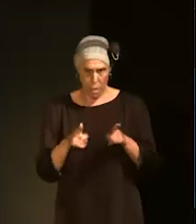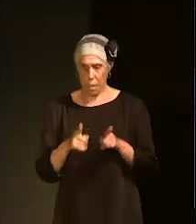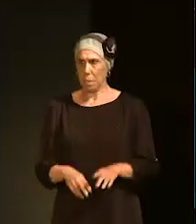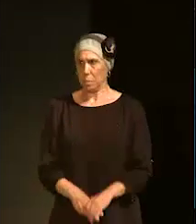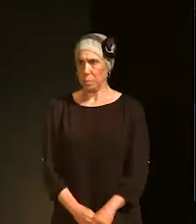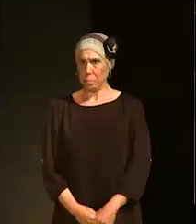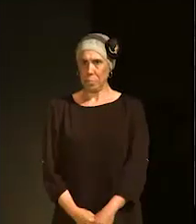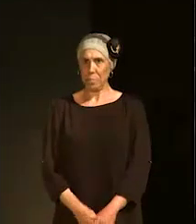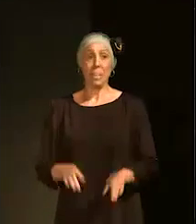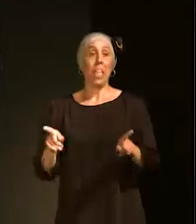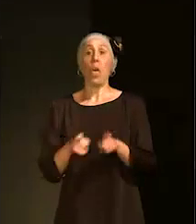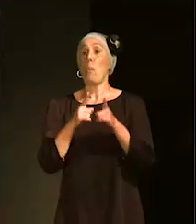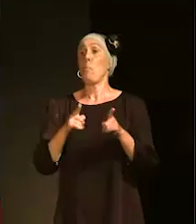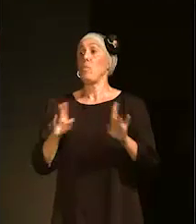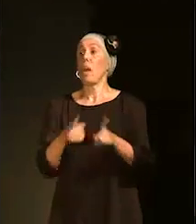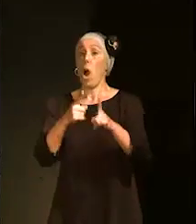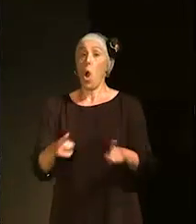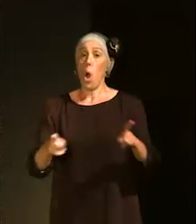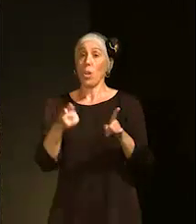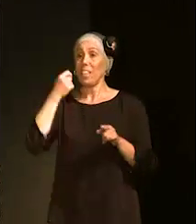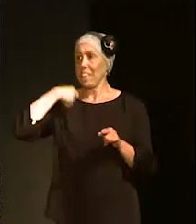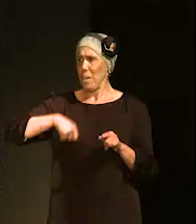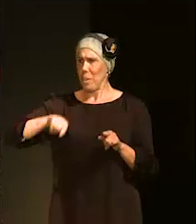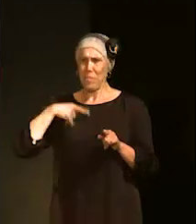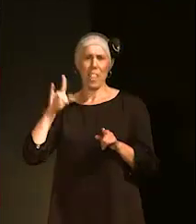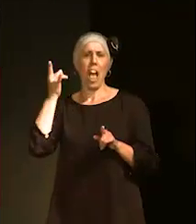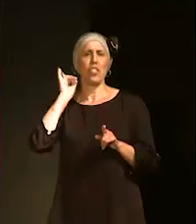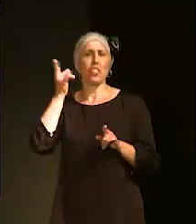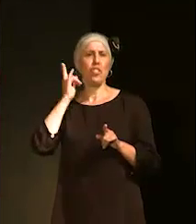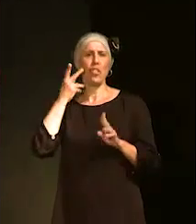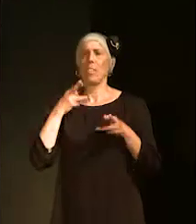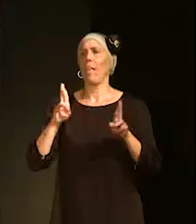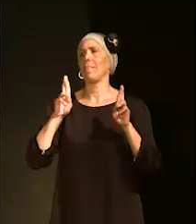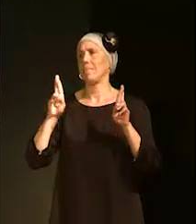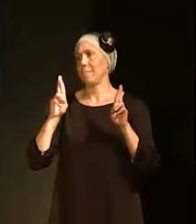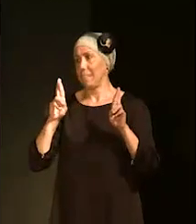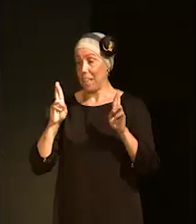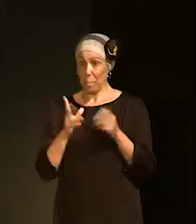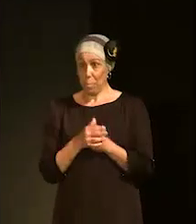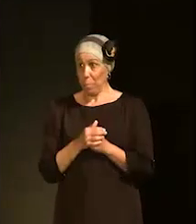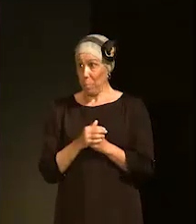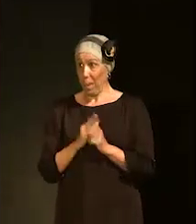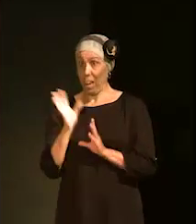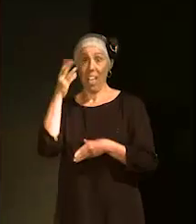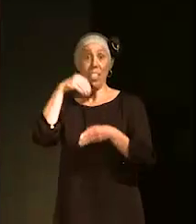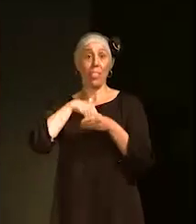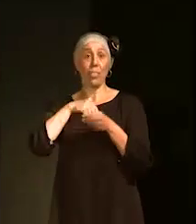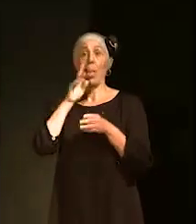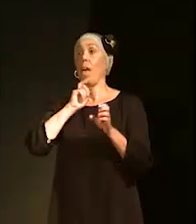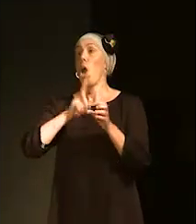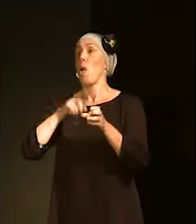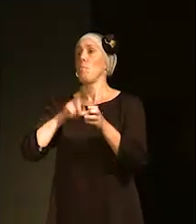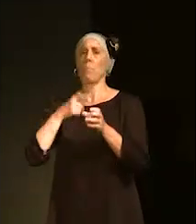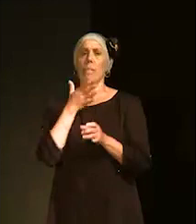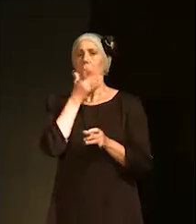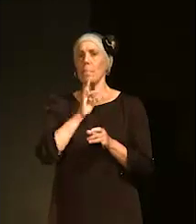con la música de la orquesta sonidos de esperanza integrada por estas niñas y